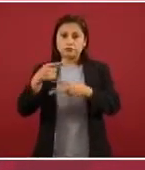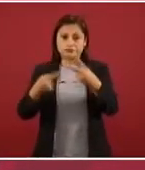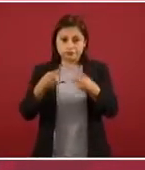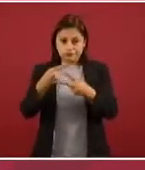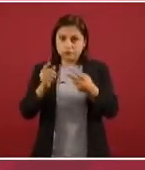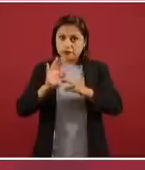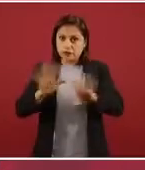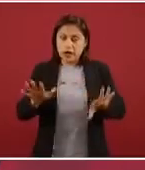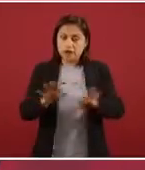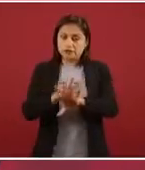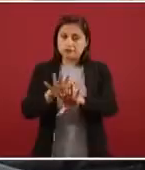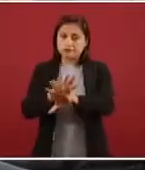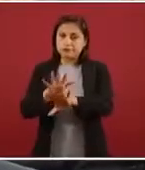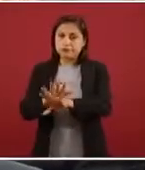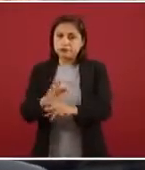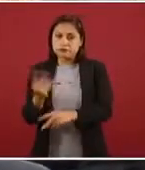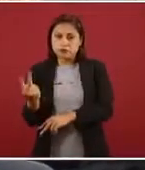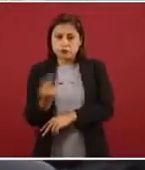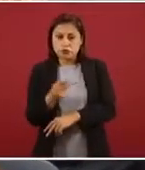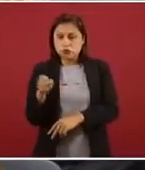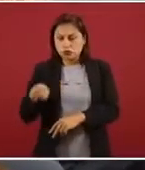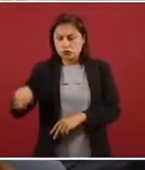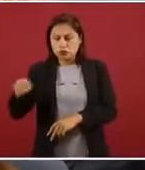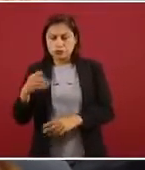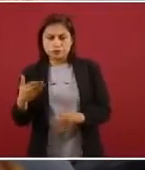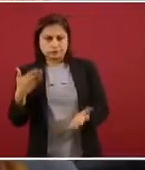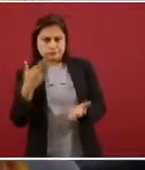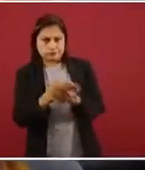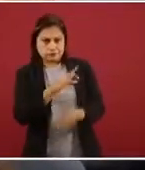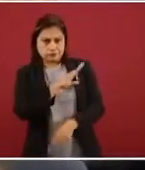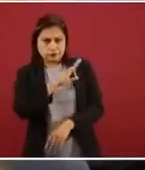acudir a las dos instancias